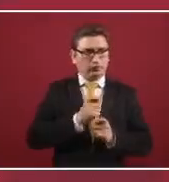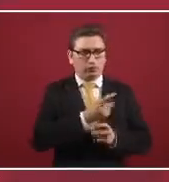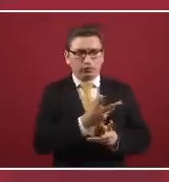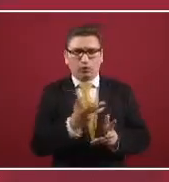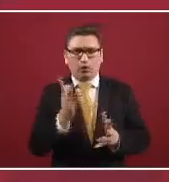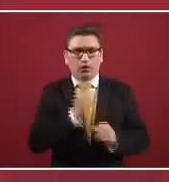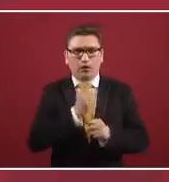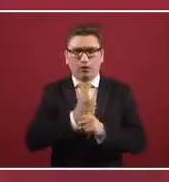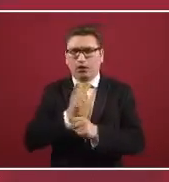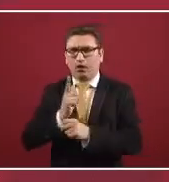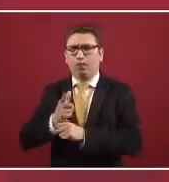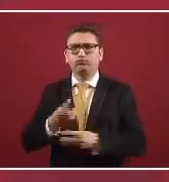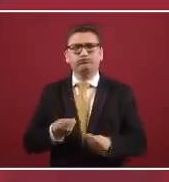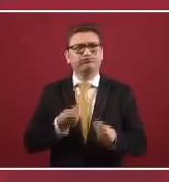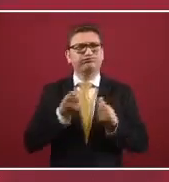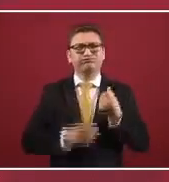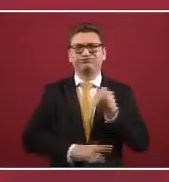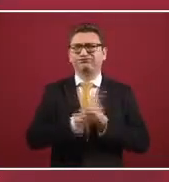heredamos